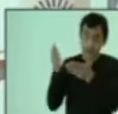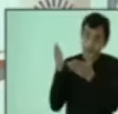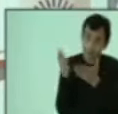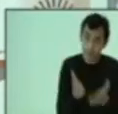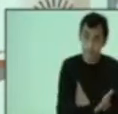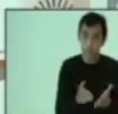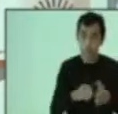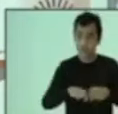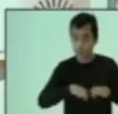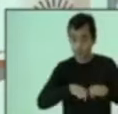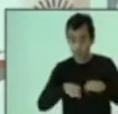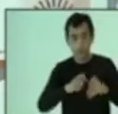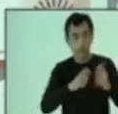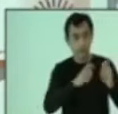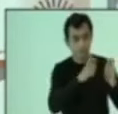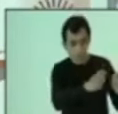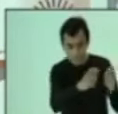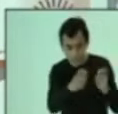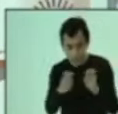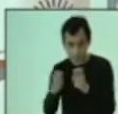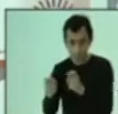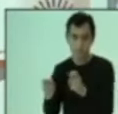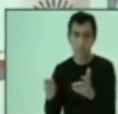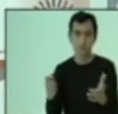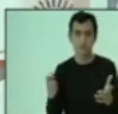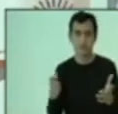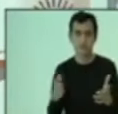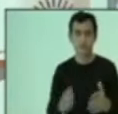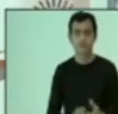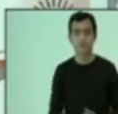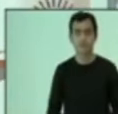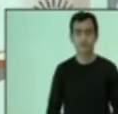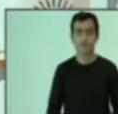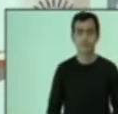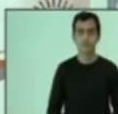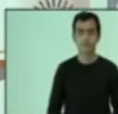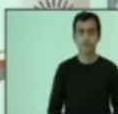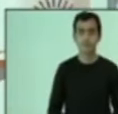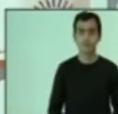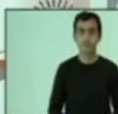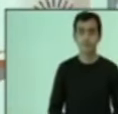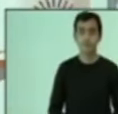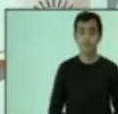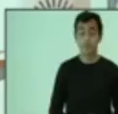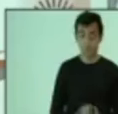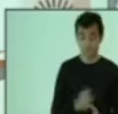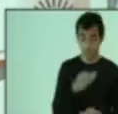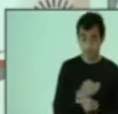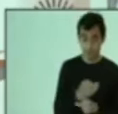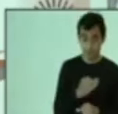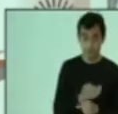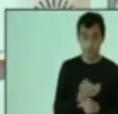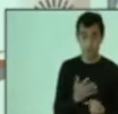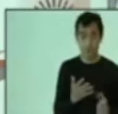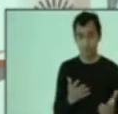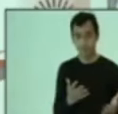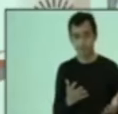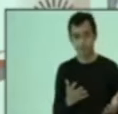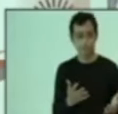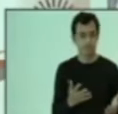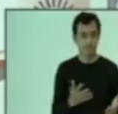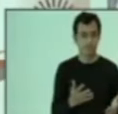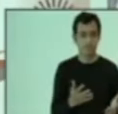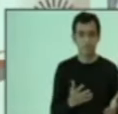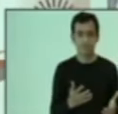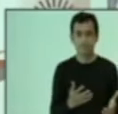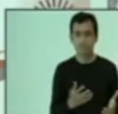dar empleo a quien más lo necesita. Pero bueno, en esta ocasión creo que le